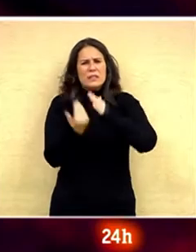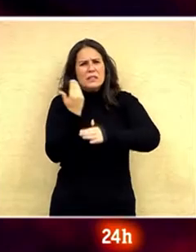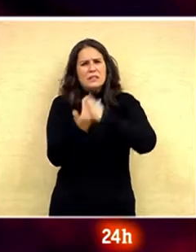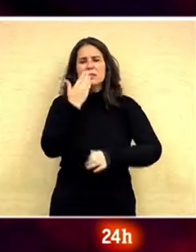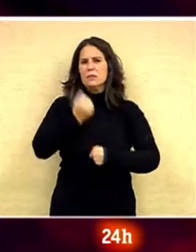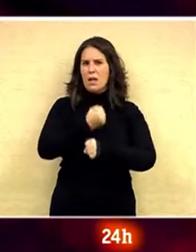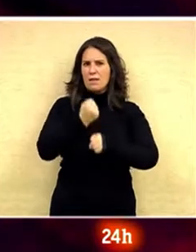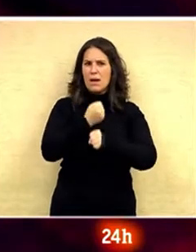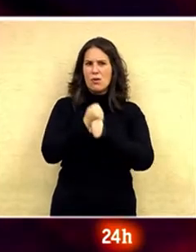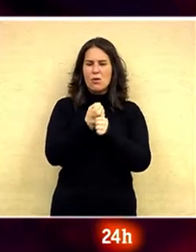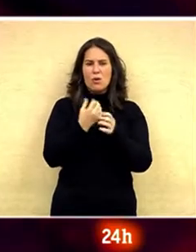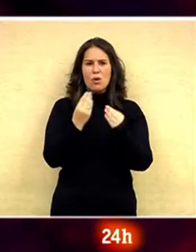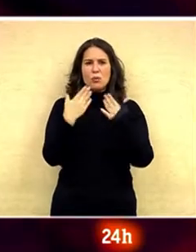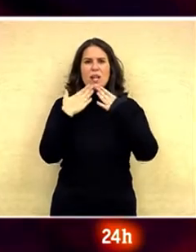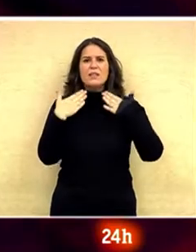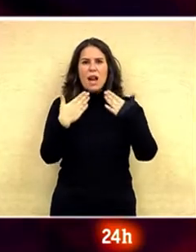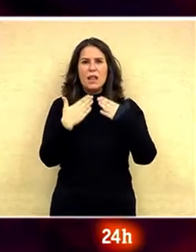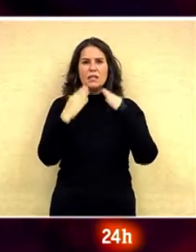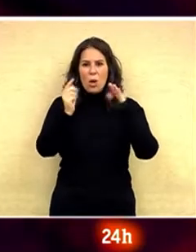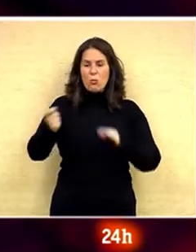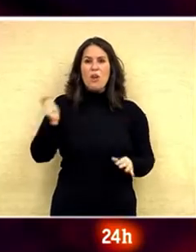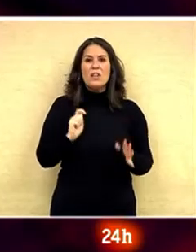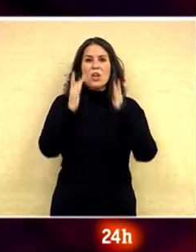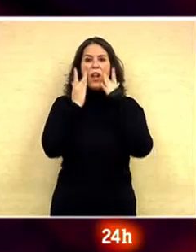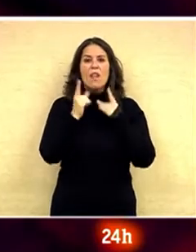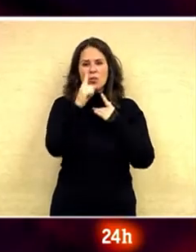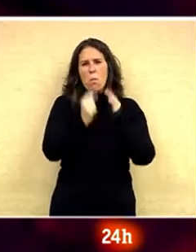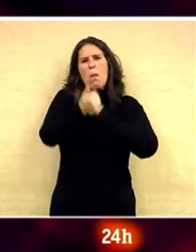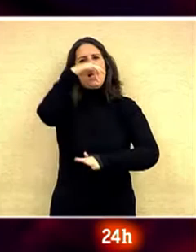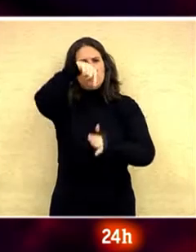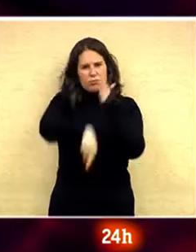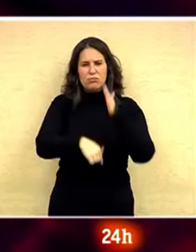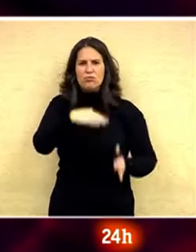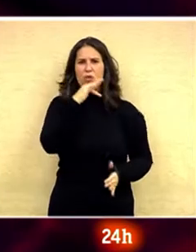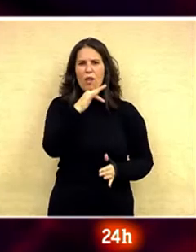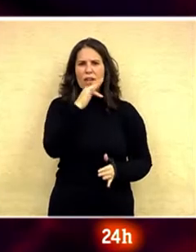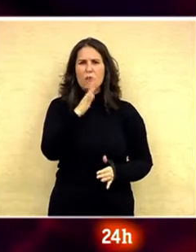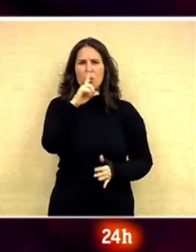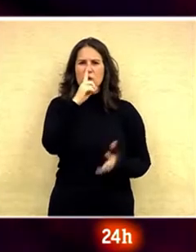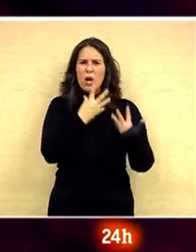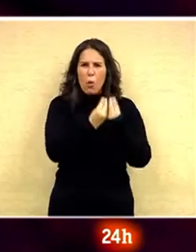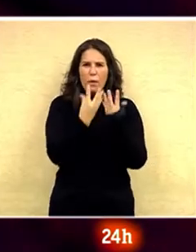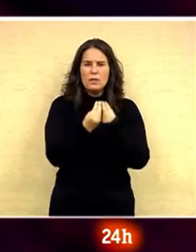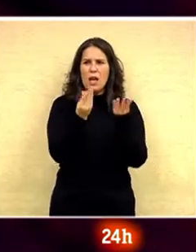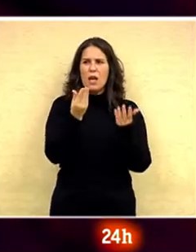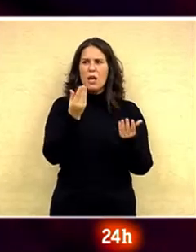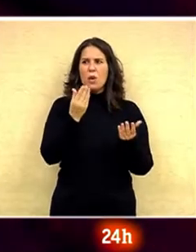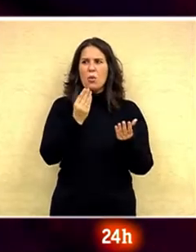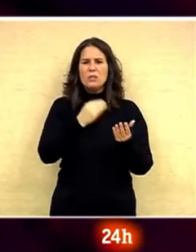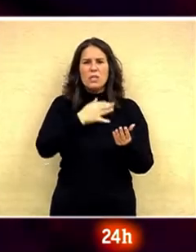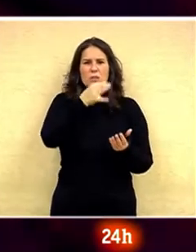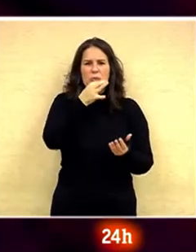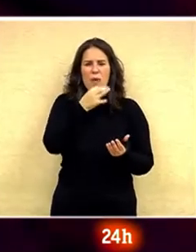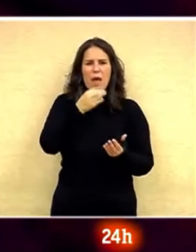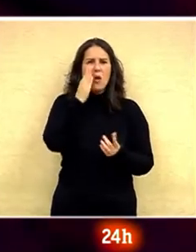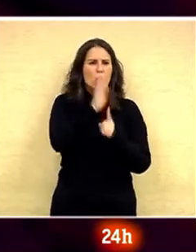trabajo. Gracias por ir más allá de lo que exige la profesionalidad, por la compañía y las palabras de consuelo, por